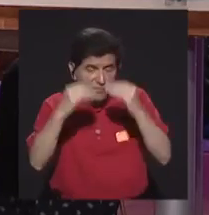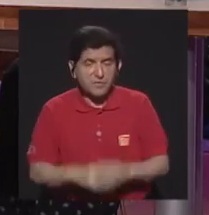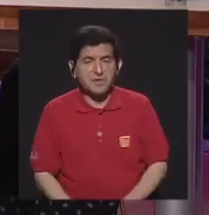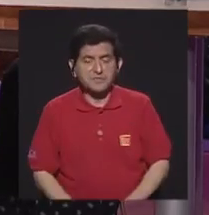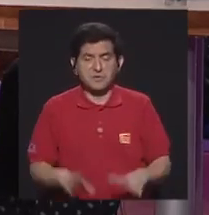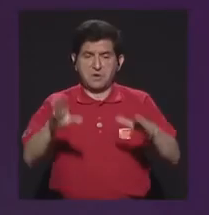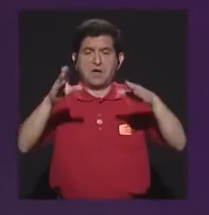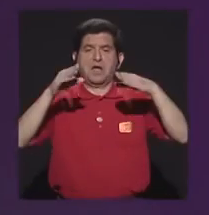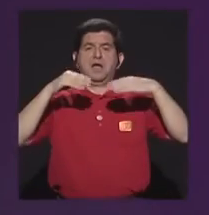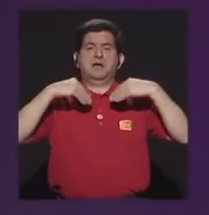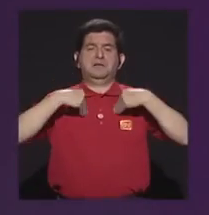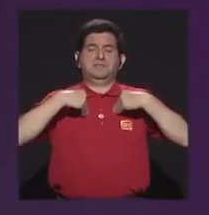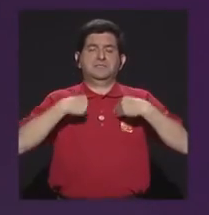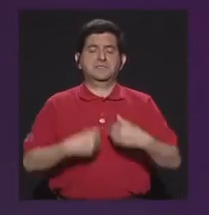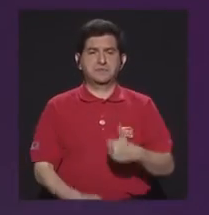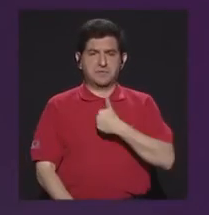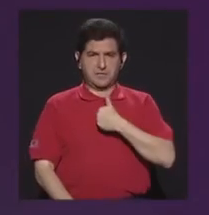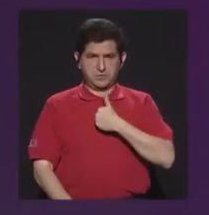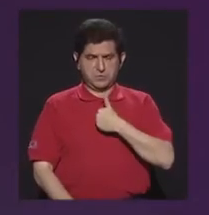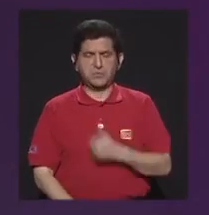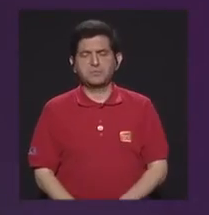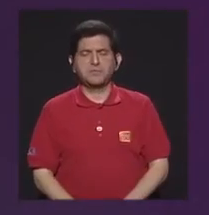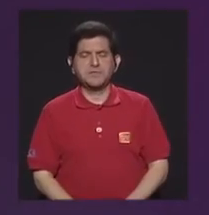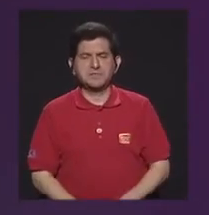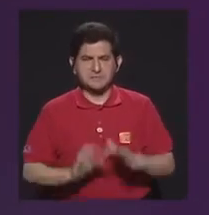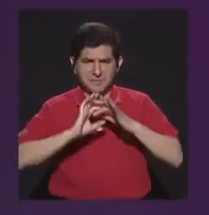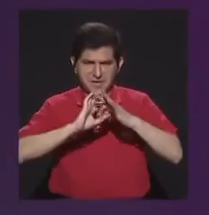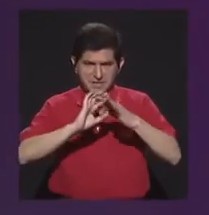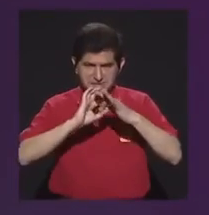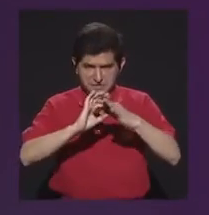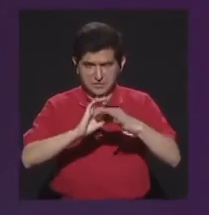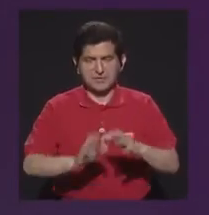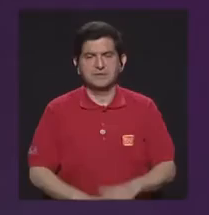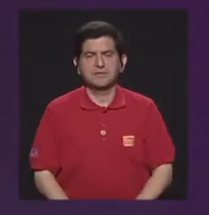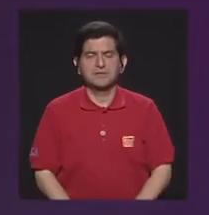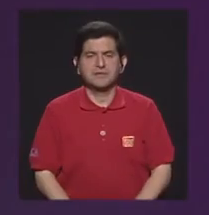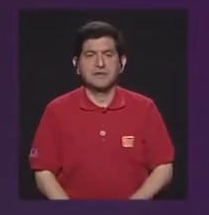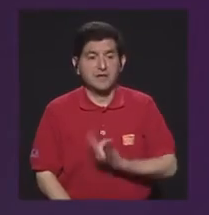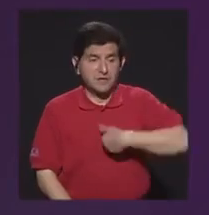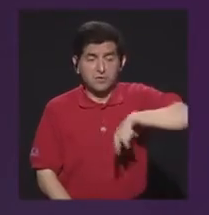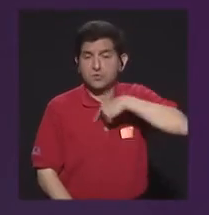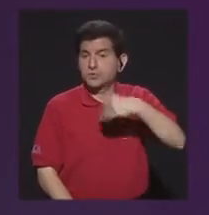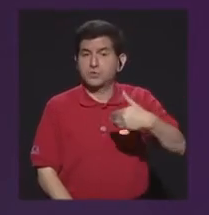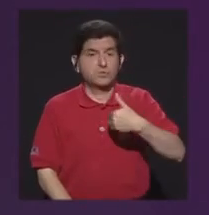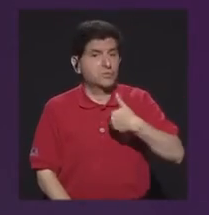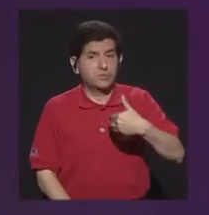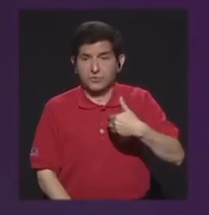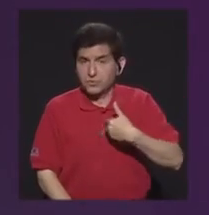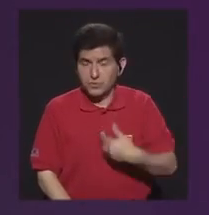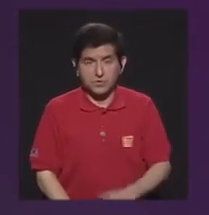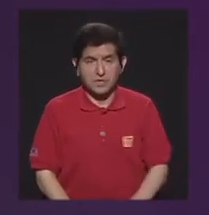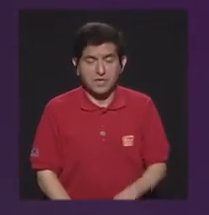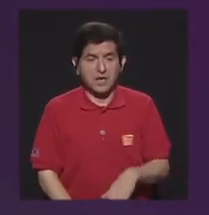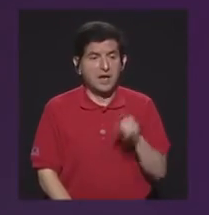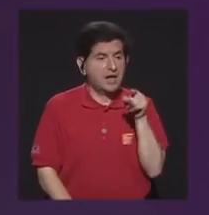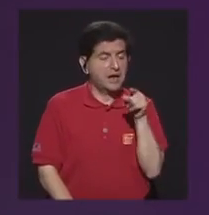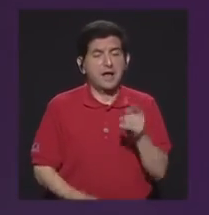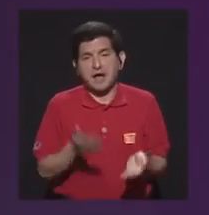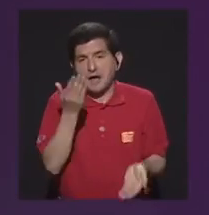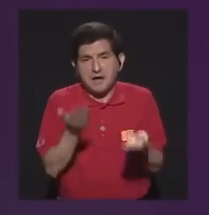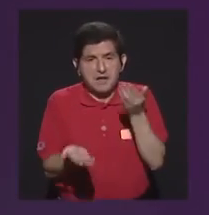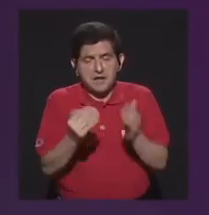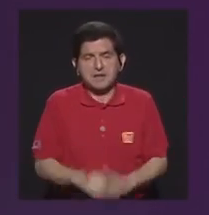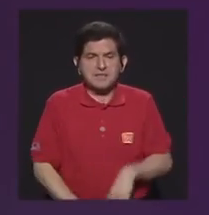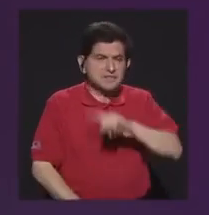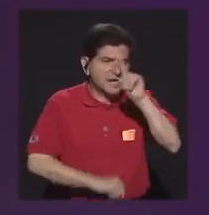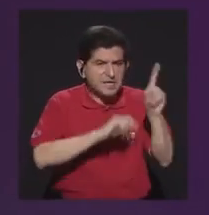asumir su sexualidad activa. Es decir, que no vamos a tener tantas, como aparece en